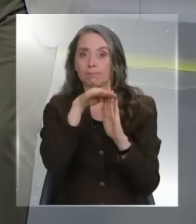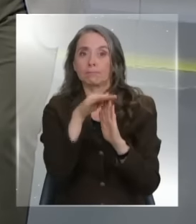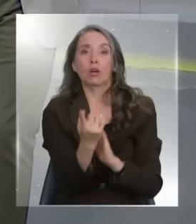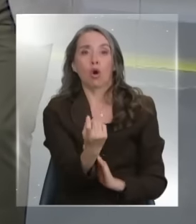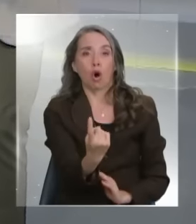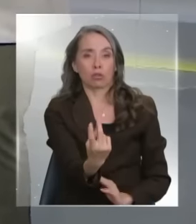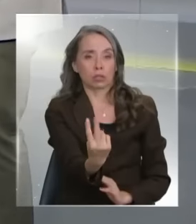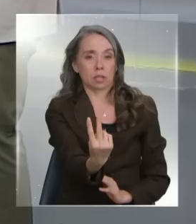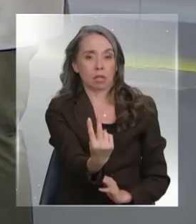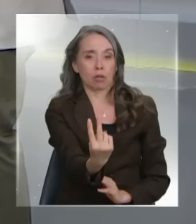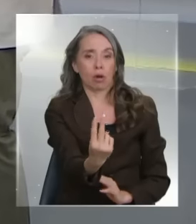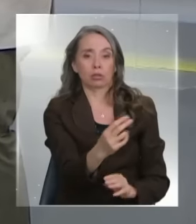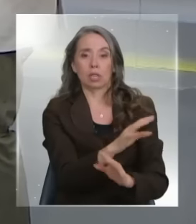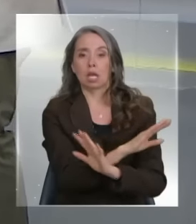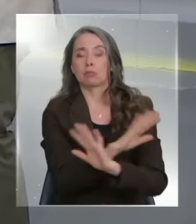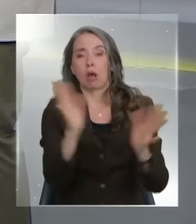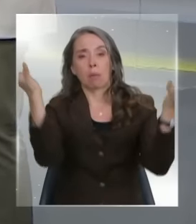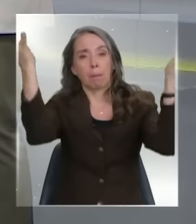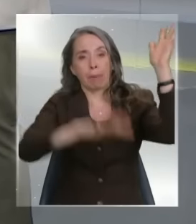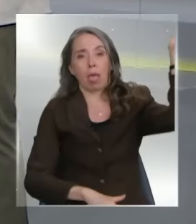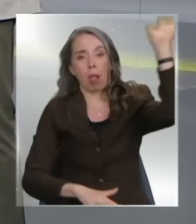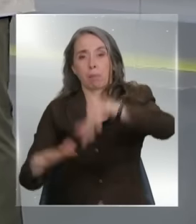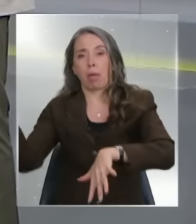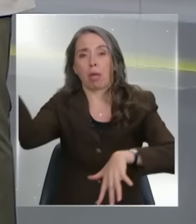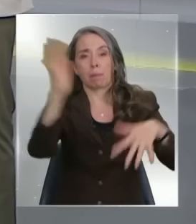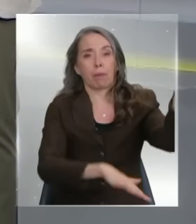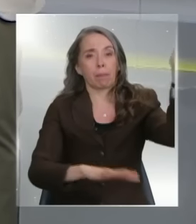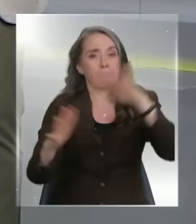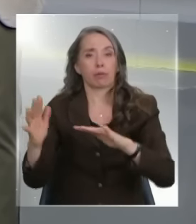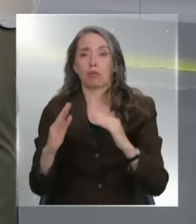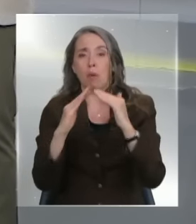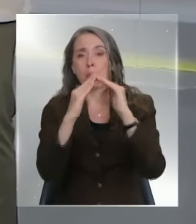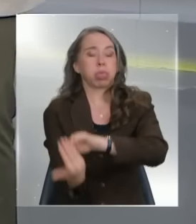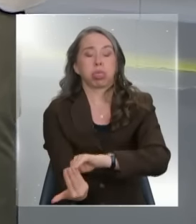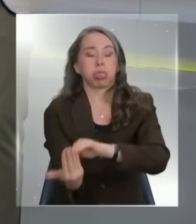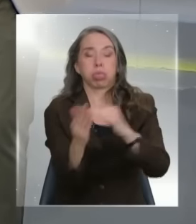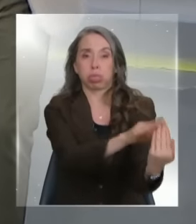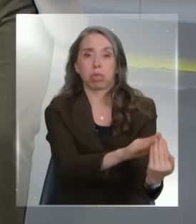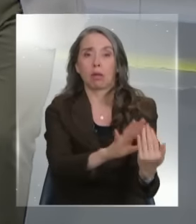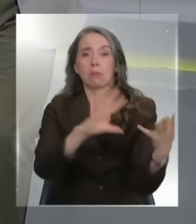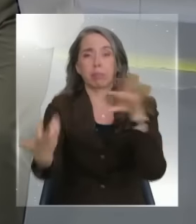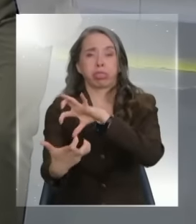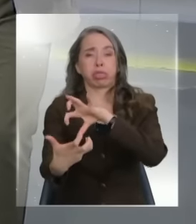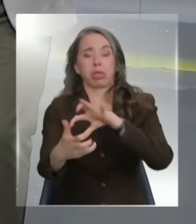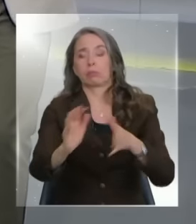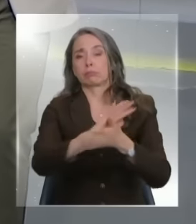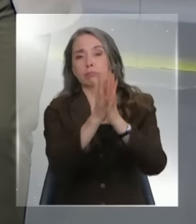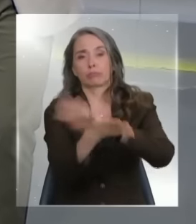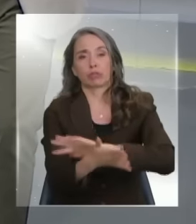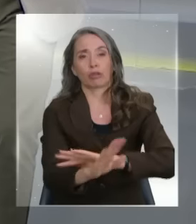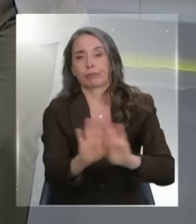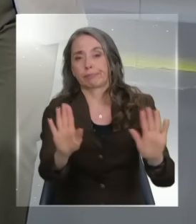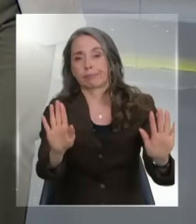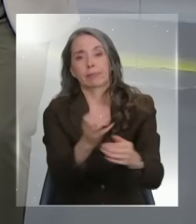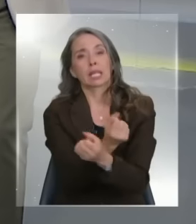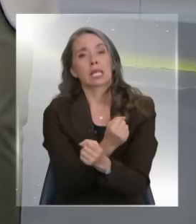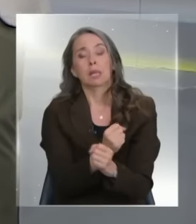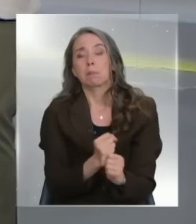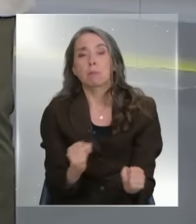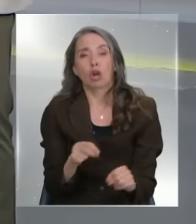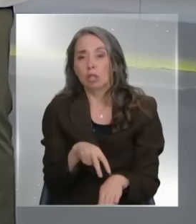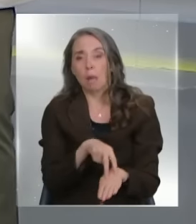11 y 12 casi no hay construcciones que puedan mantenerse en pie. El daño es total. Es imposible